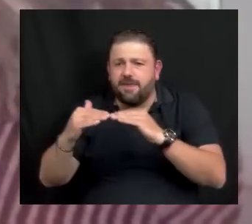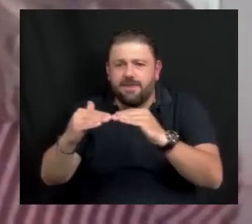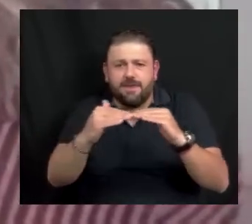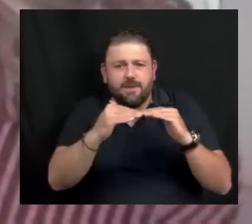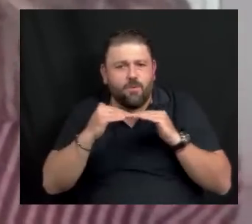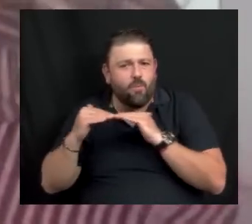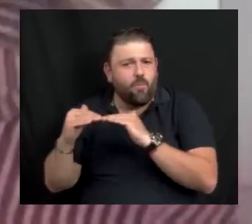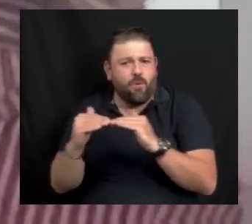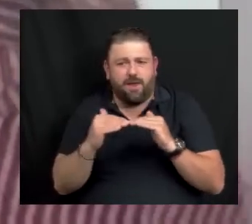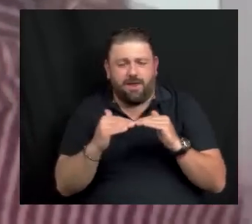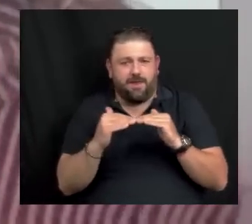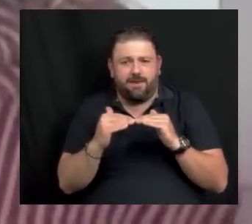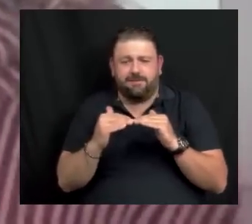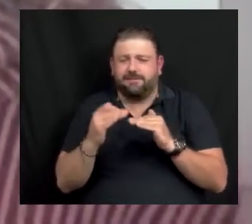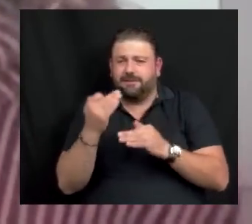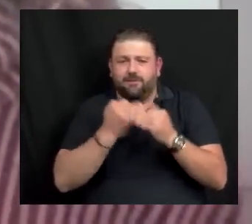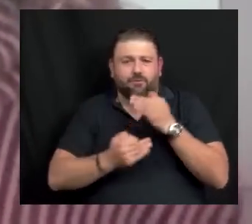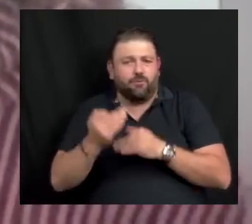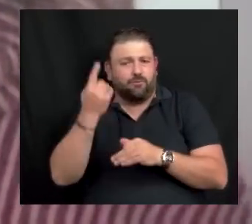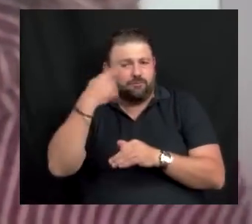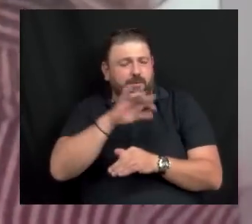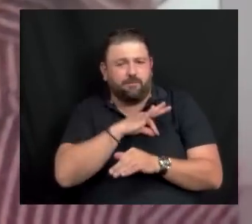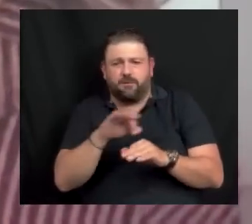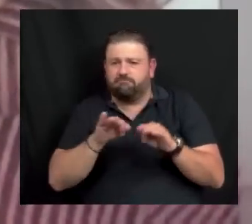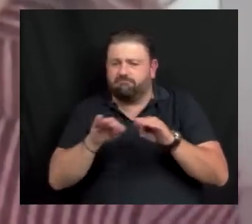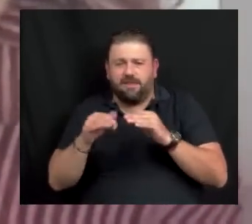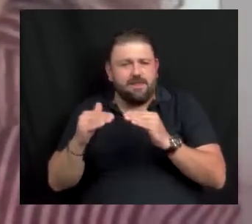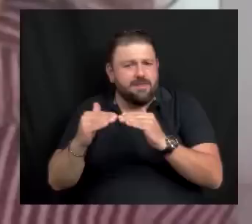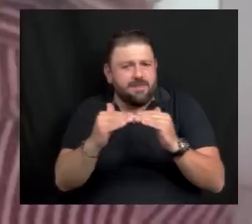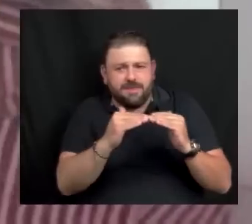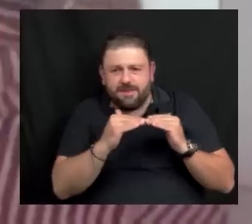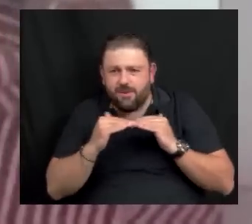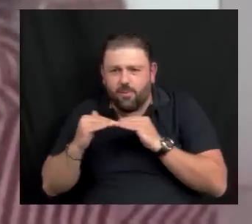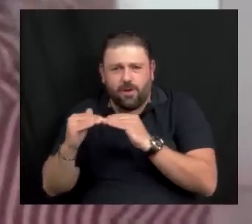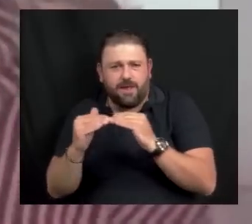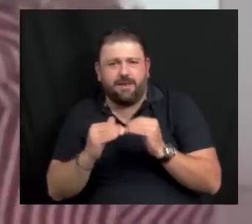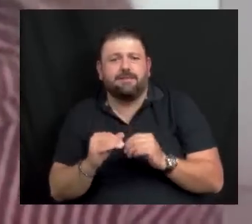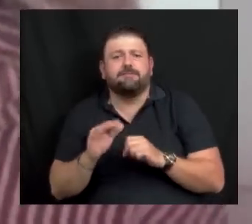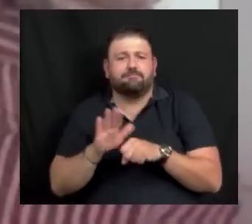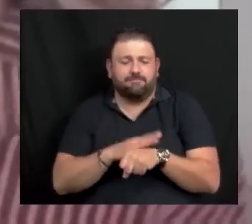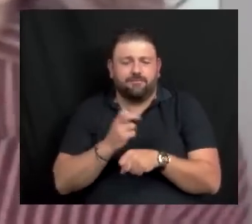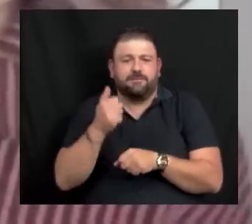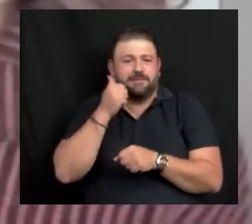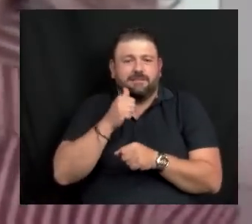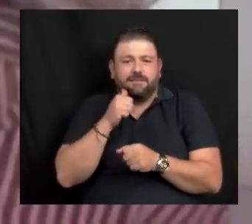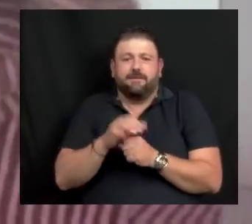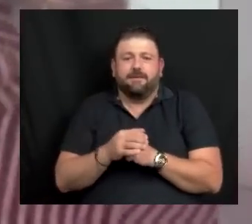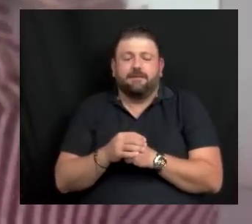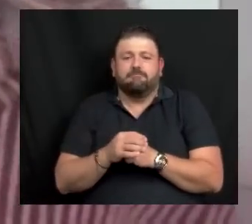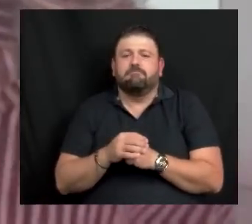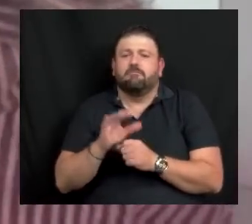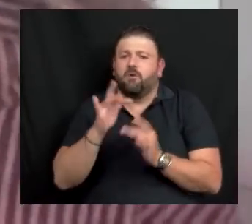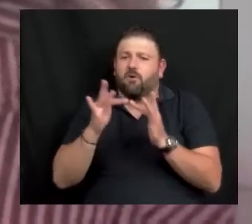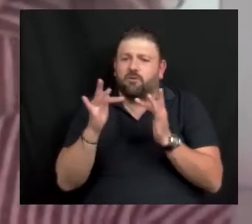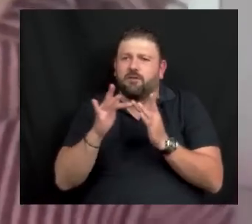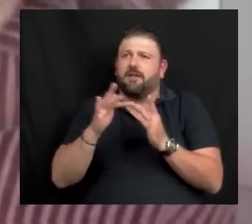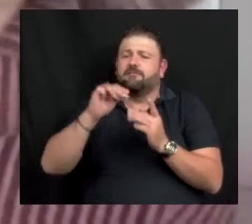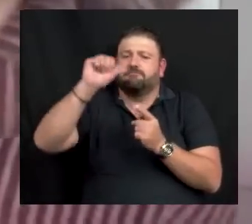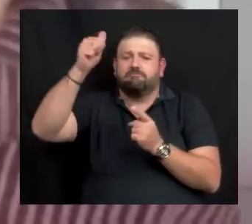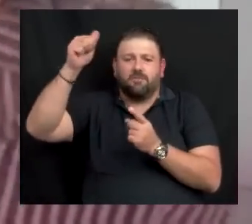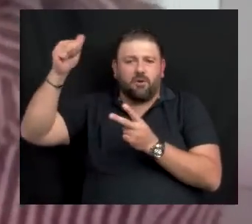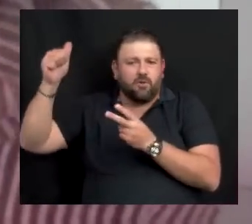más, imagínate, ahorita que me daba cuenta, Guadalajara, Dallas, San Pablo, Brasil, Buenos Aires, Lima,